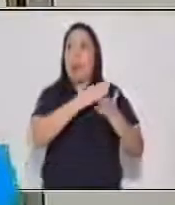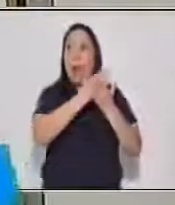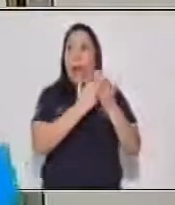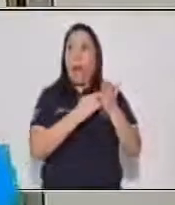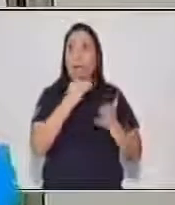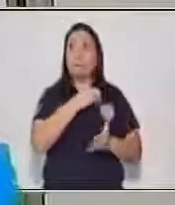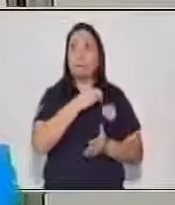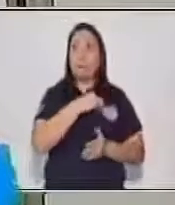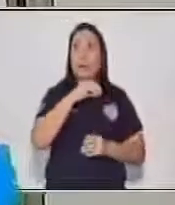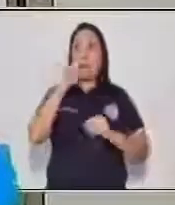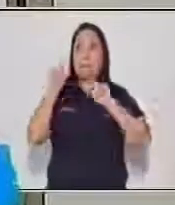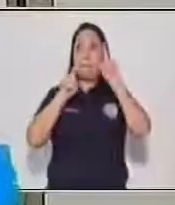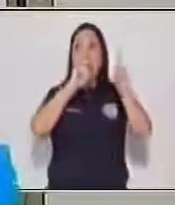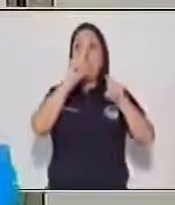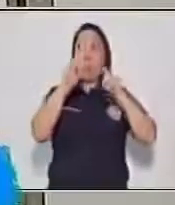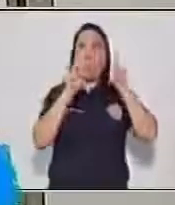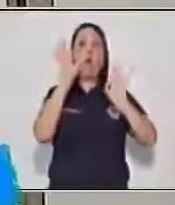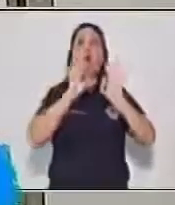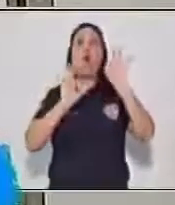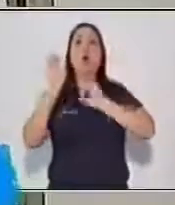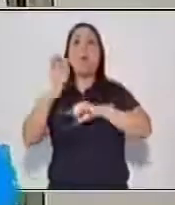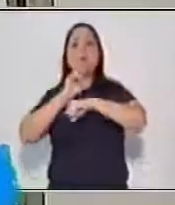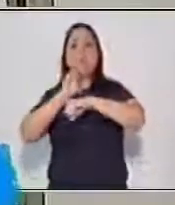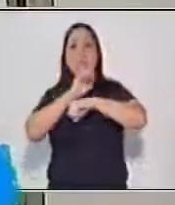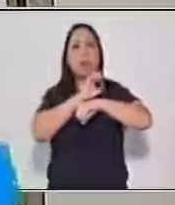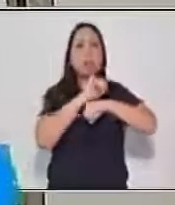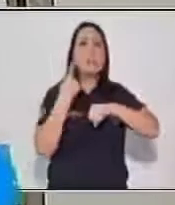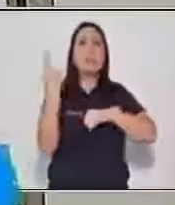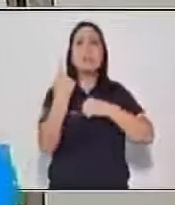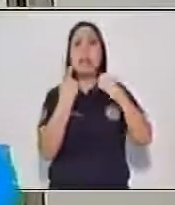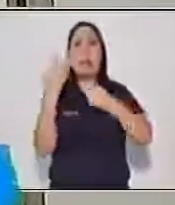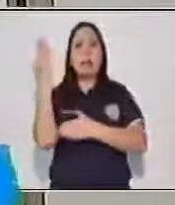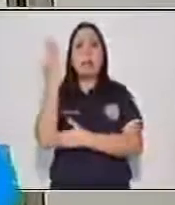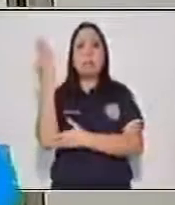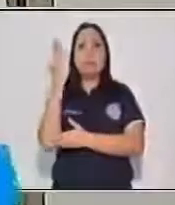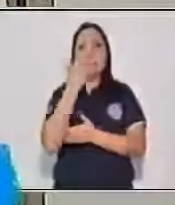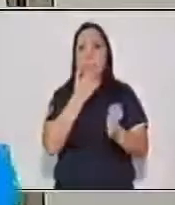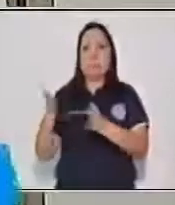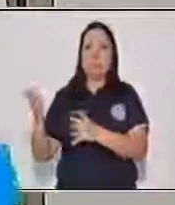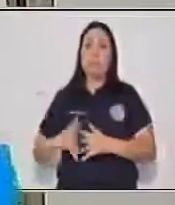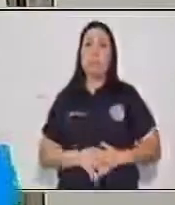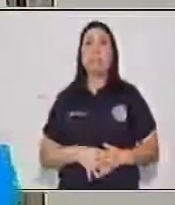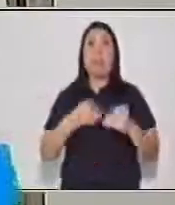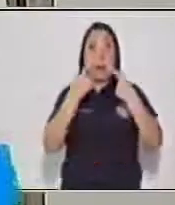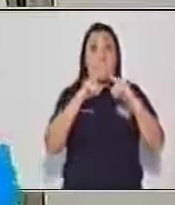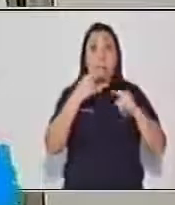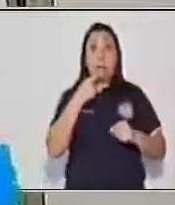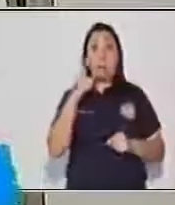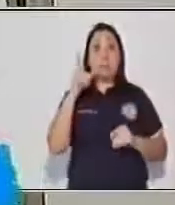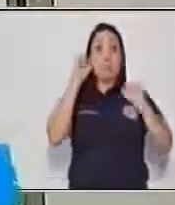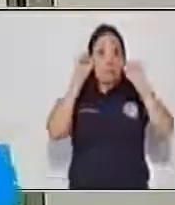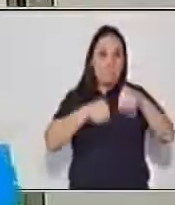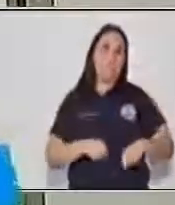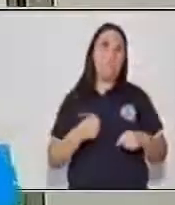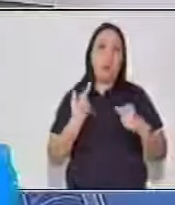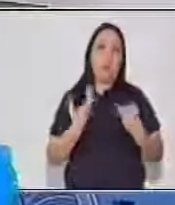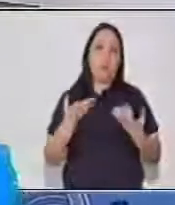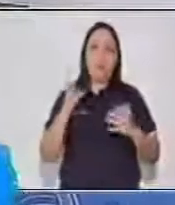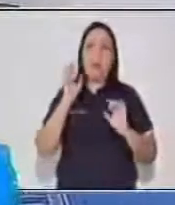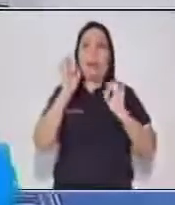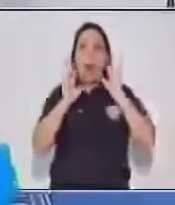momento alguien quiere hacer preguntas o comentar algo sobre tu exposición. Pero como todo puede pasar y en algún